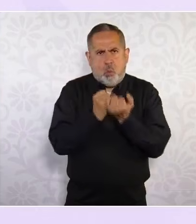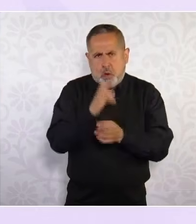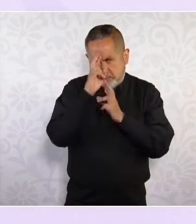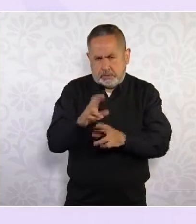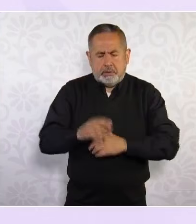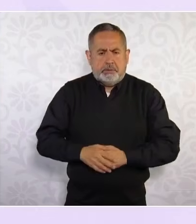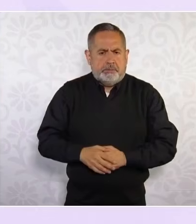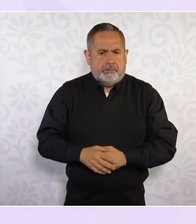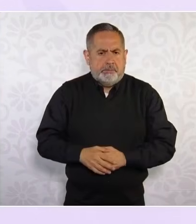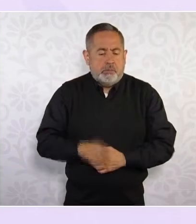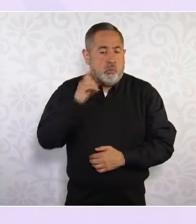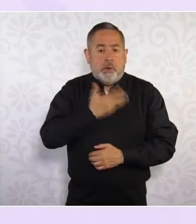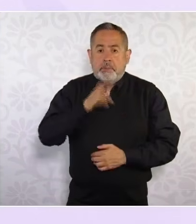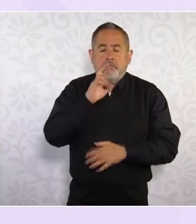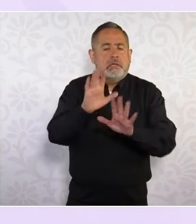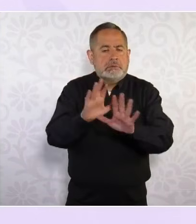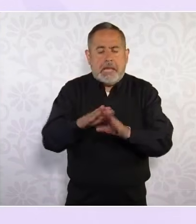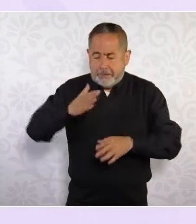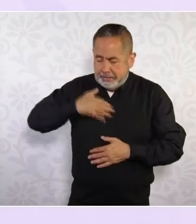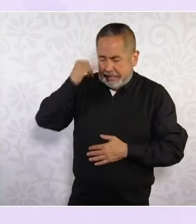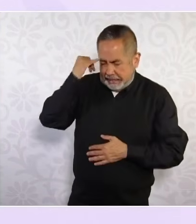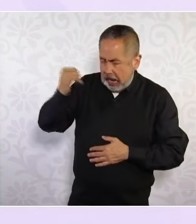presidenta, es algo del Estado mexicano.